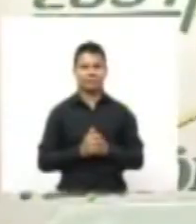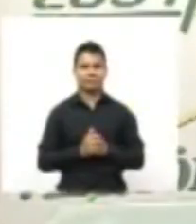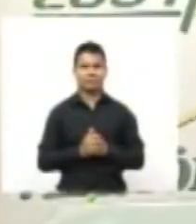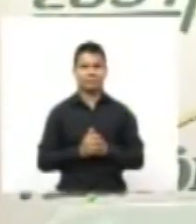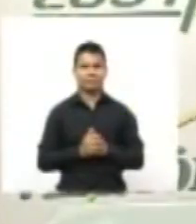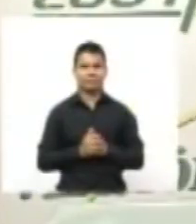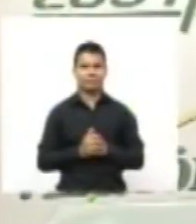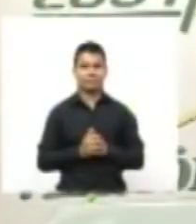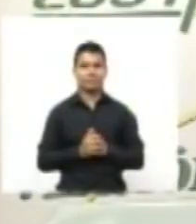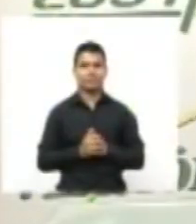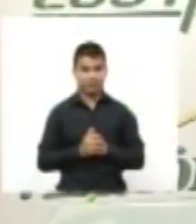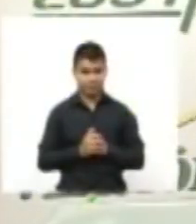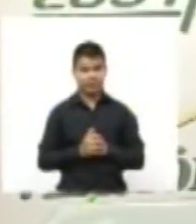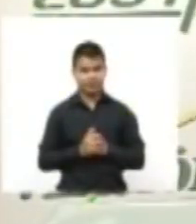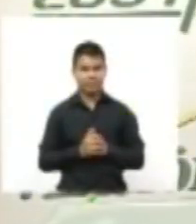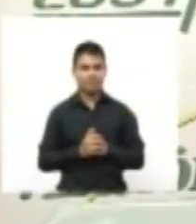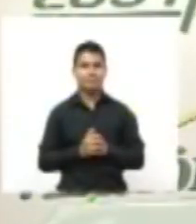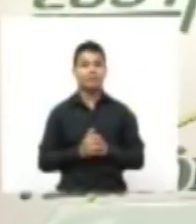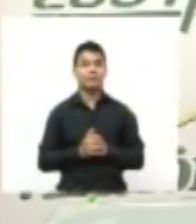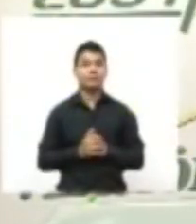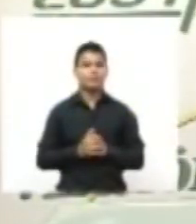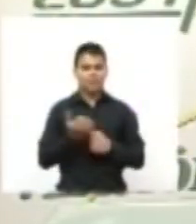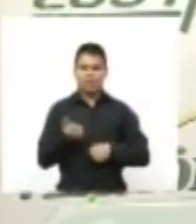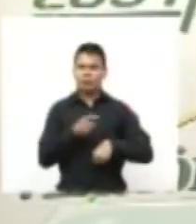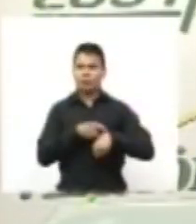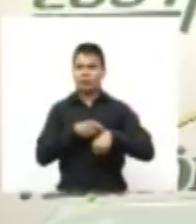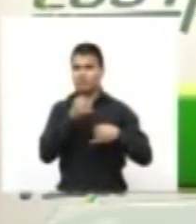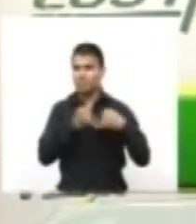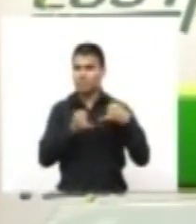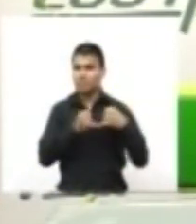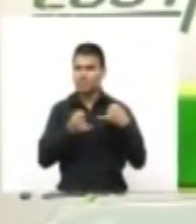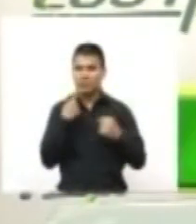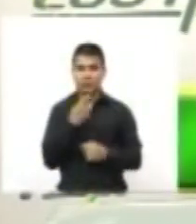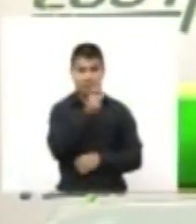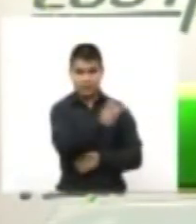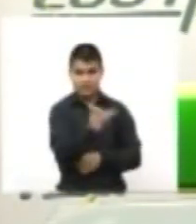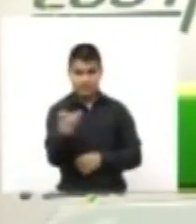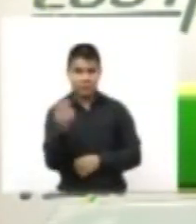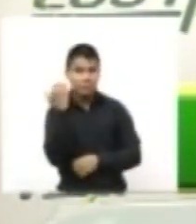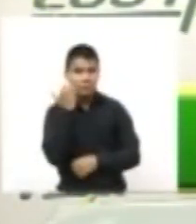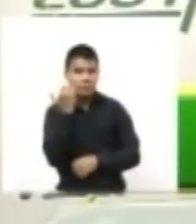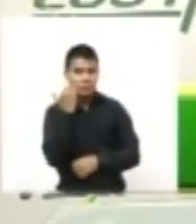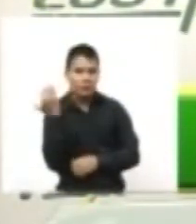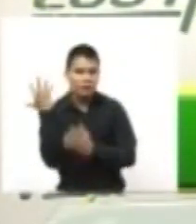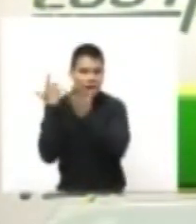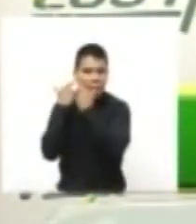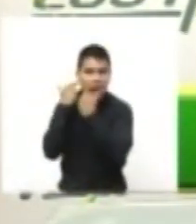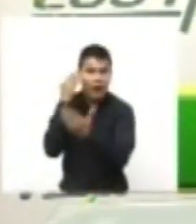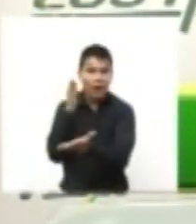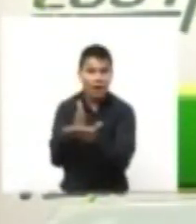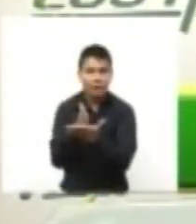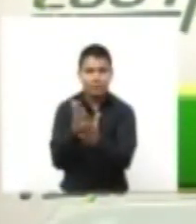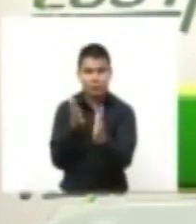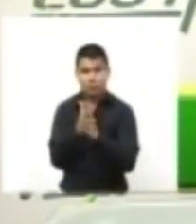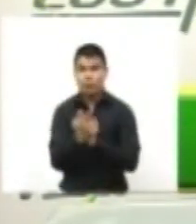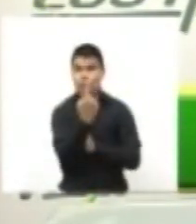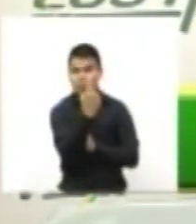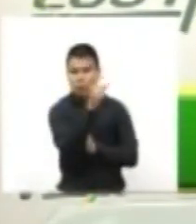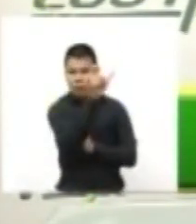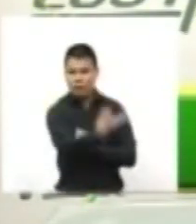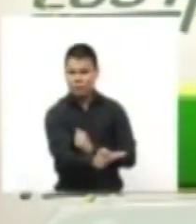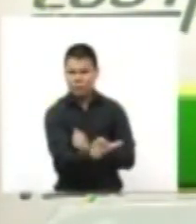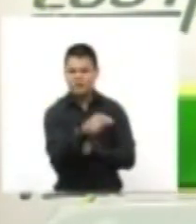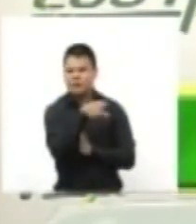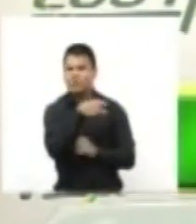noches y mucha atención, que hay noticia de última hora relacionada con el asesinato de 3 mujeres en la ciudad de Santa Marta. Una de ellas ya fue identificada como